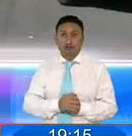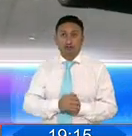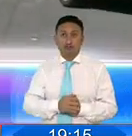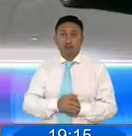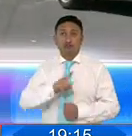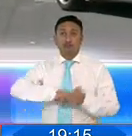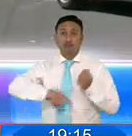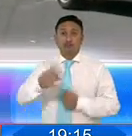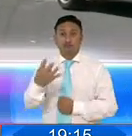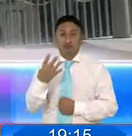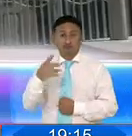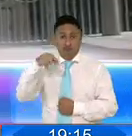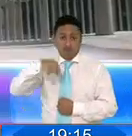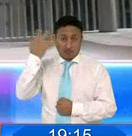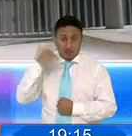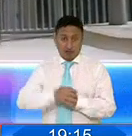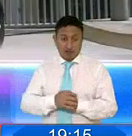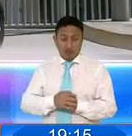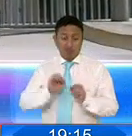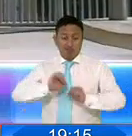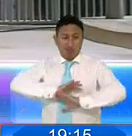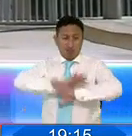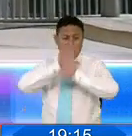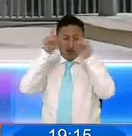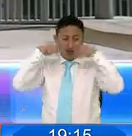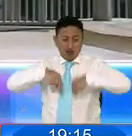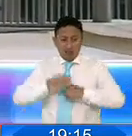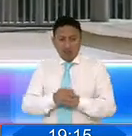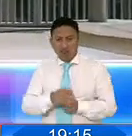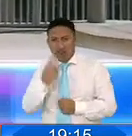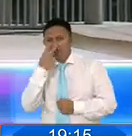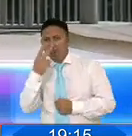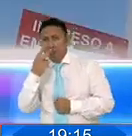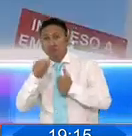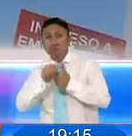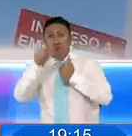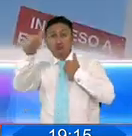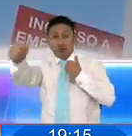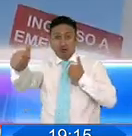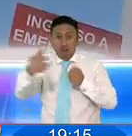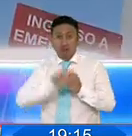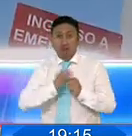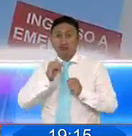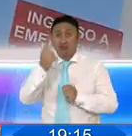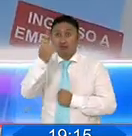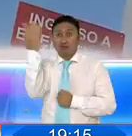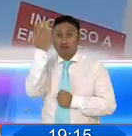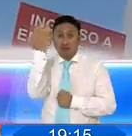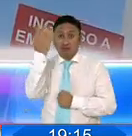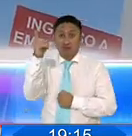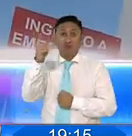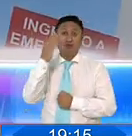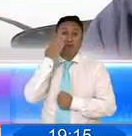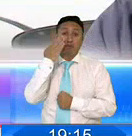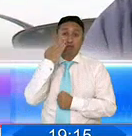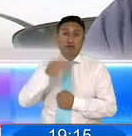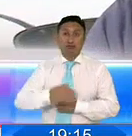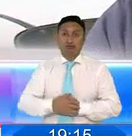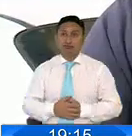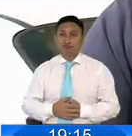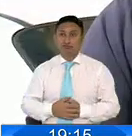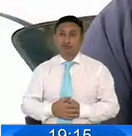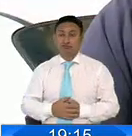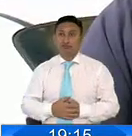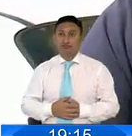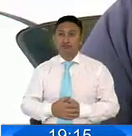hace 4 días llegan desde muy temprano para ver, aunque sea desde lejos y a través de una ventana, a su madre. Somos